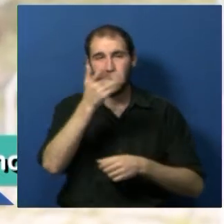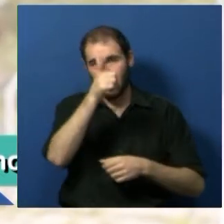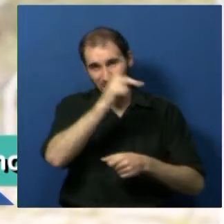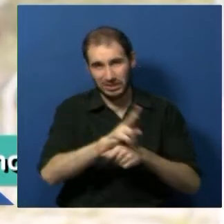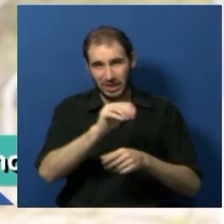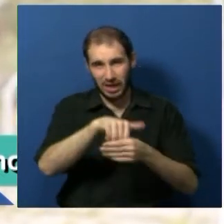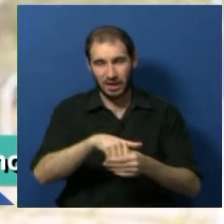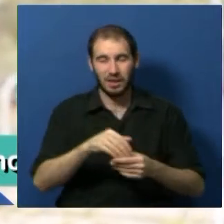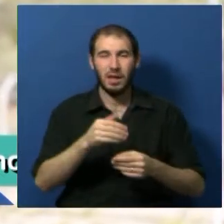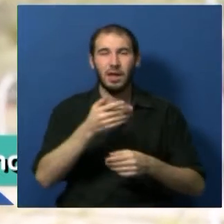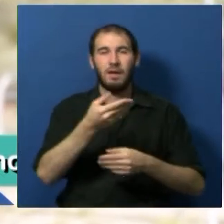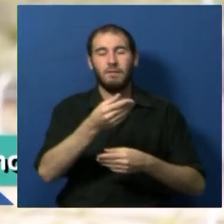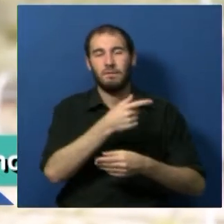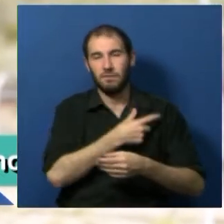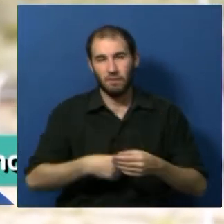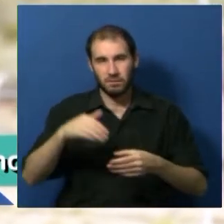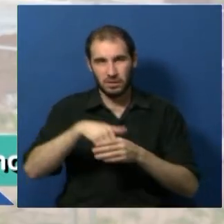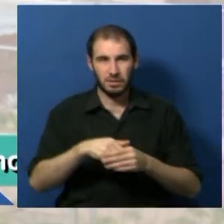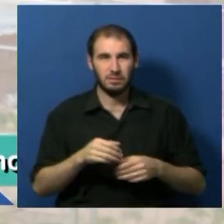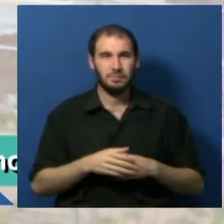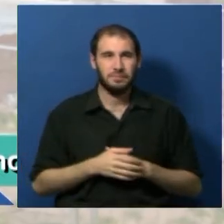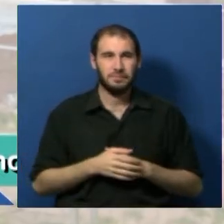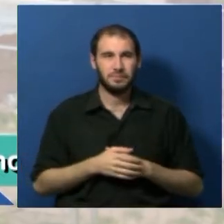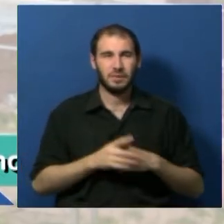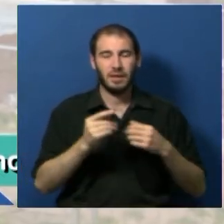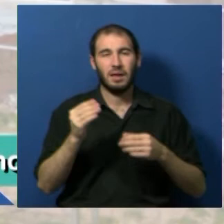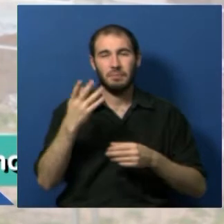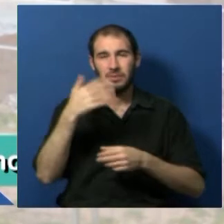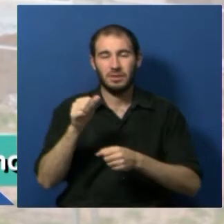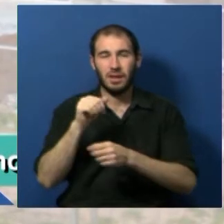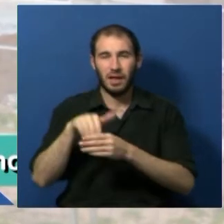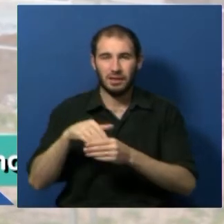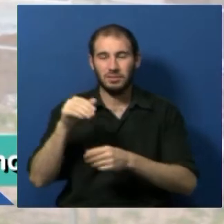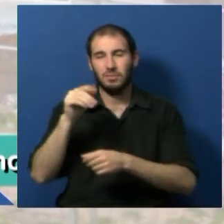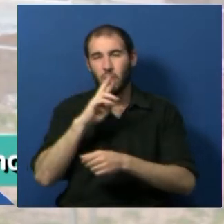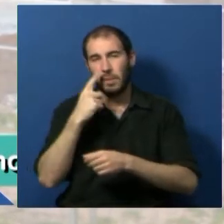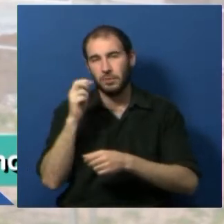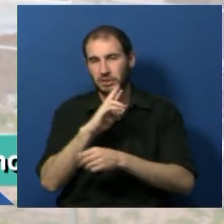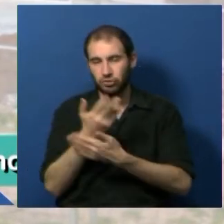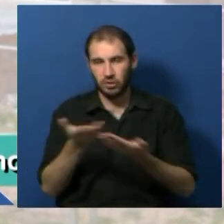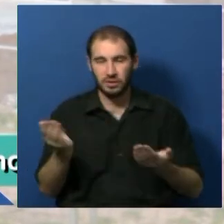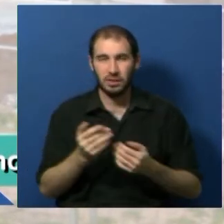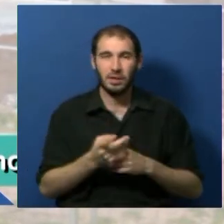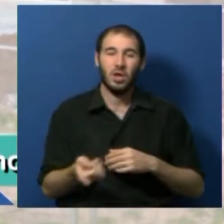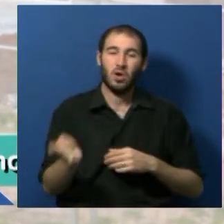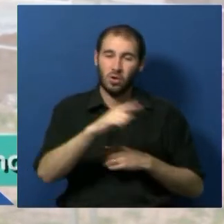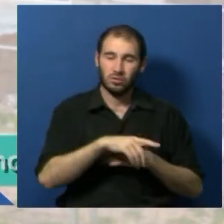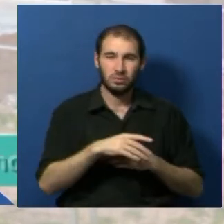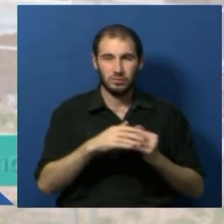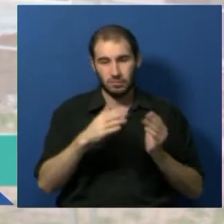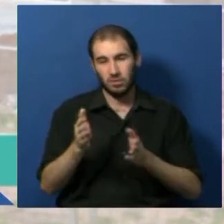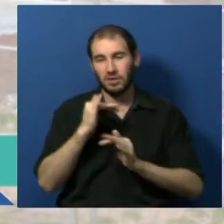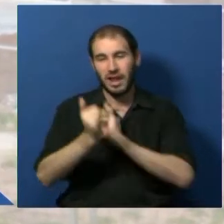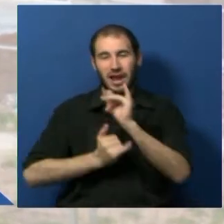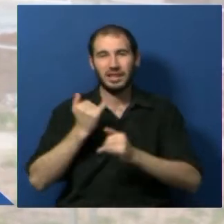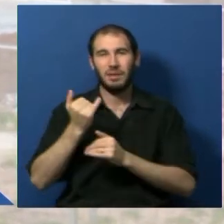de funcionarios y de internos e internas de los sistemas. Por otro lado, hay una estructura